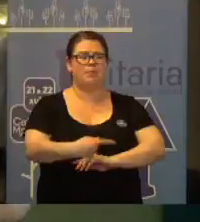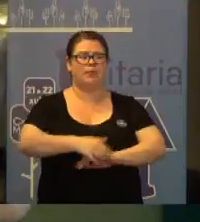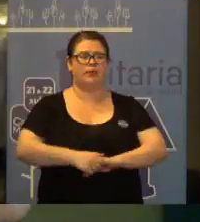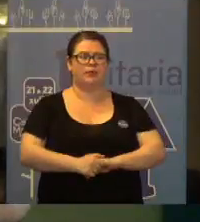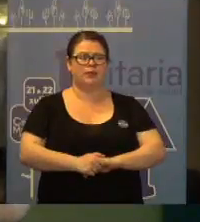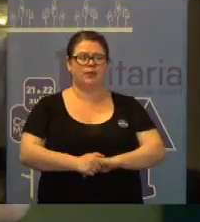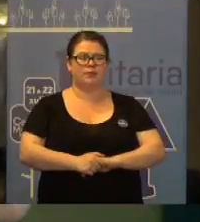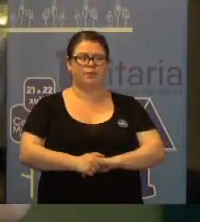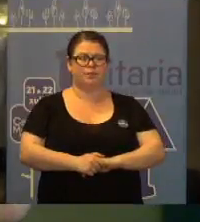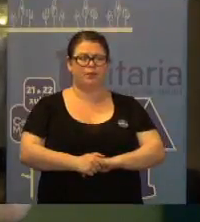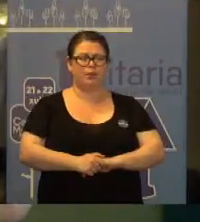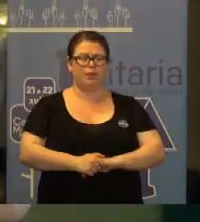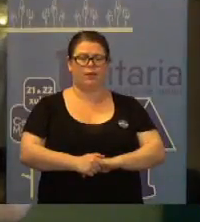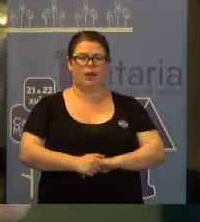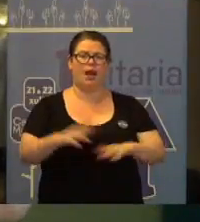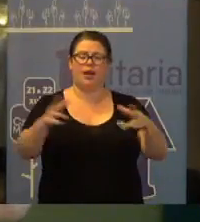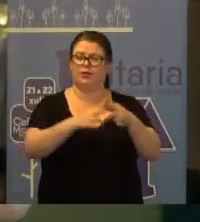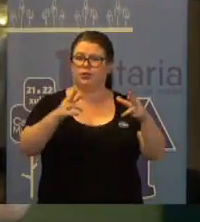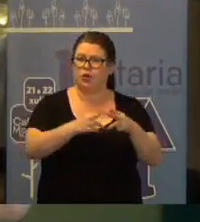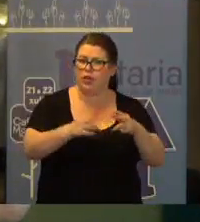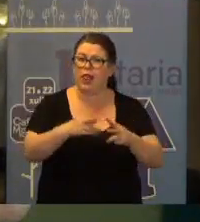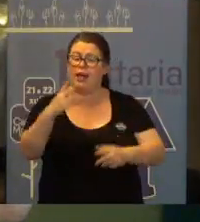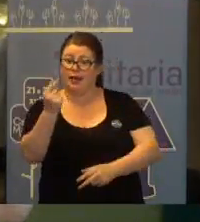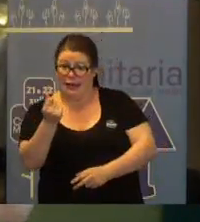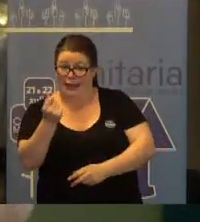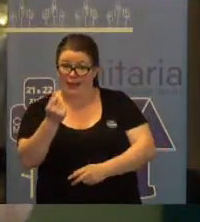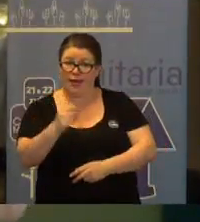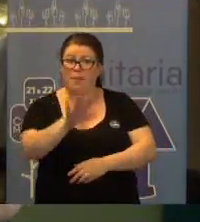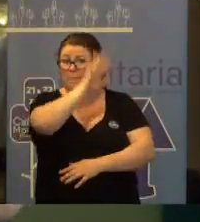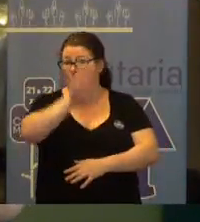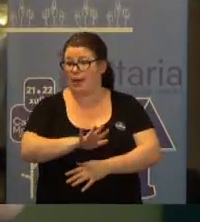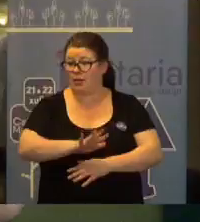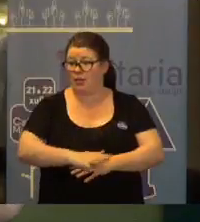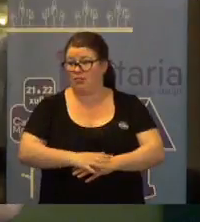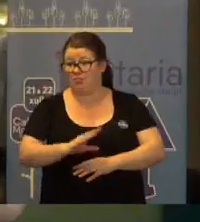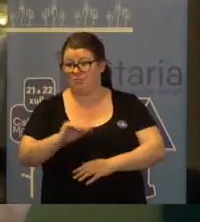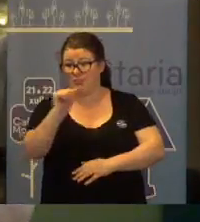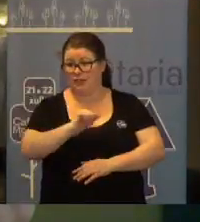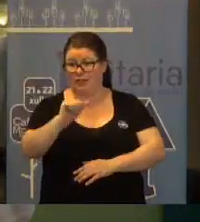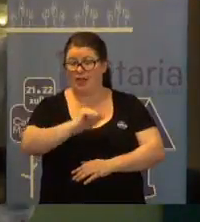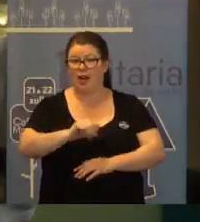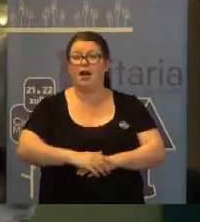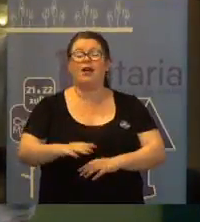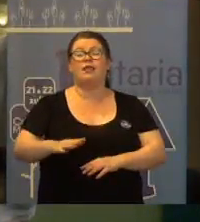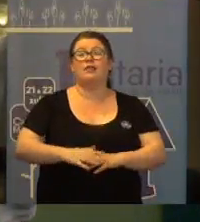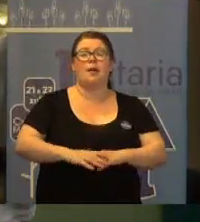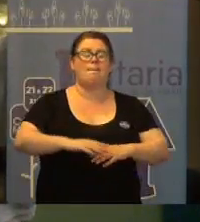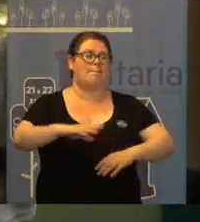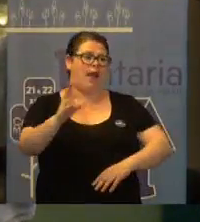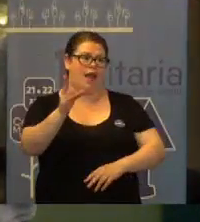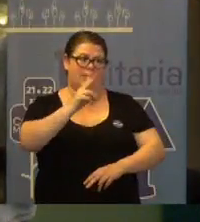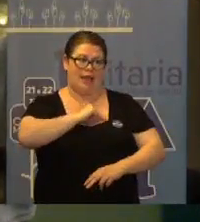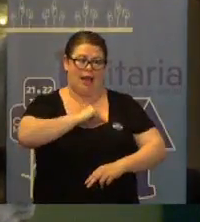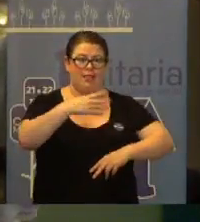en esa sociedade líquida, a mí sempre me pareceu que a idea da etiqueta en Marea